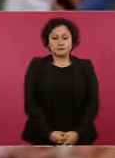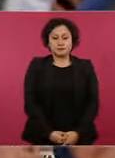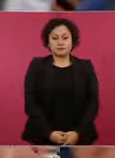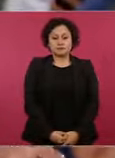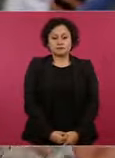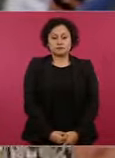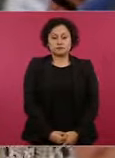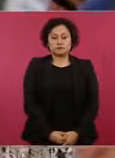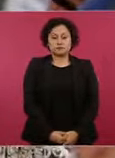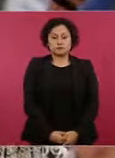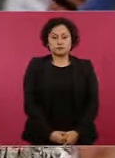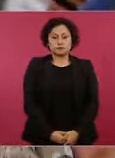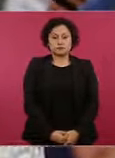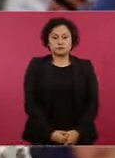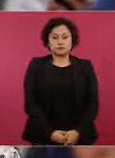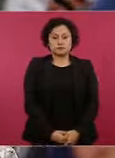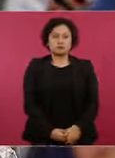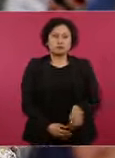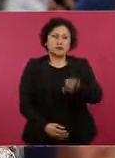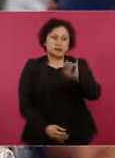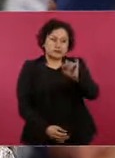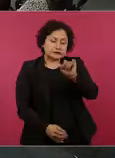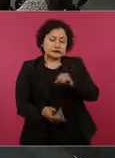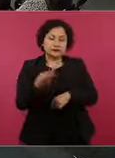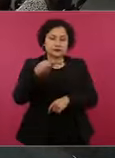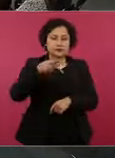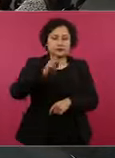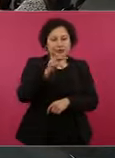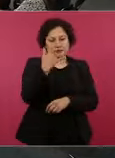pero ¿dónde estaban los? Es muy extraño.